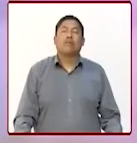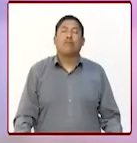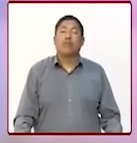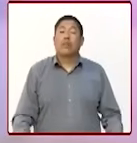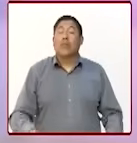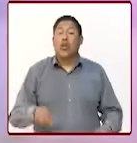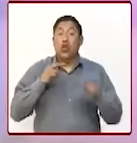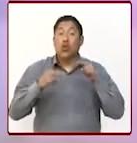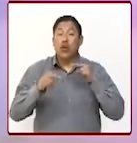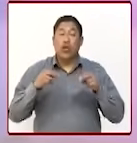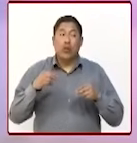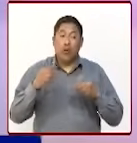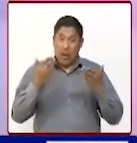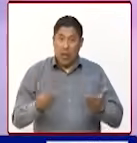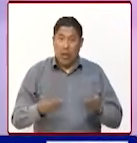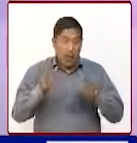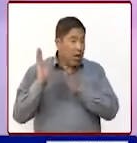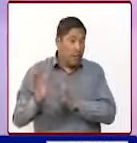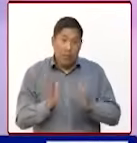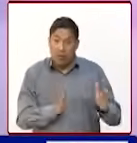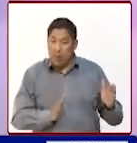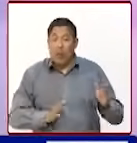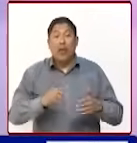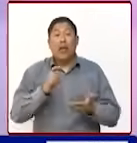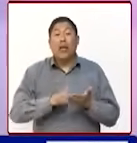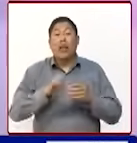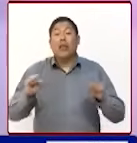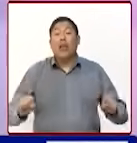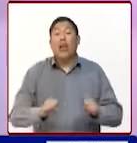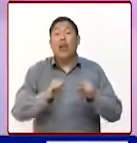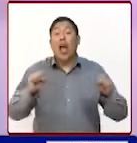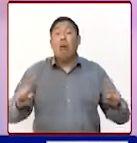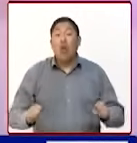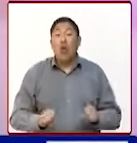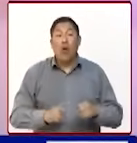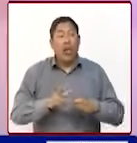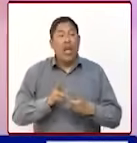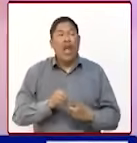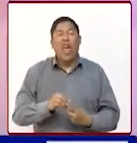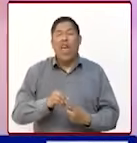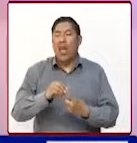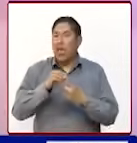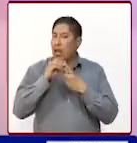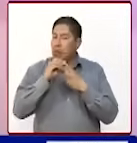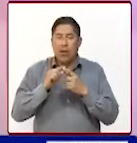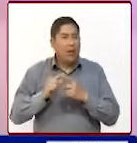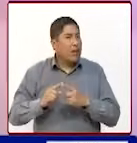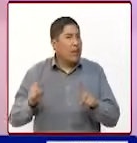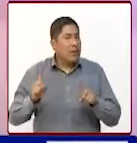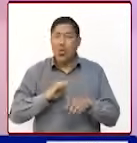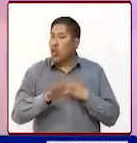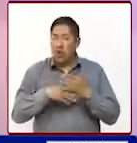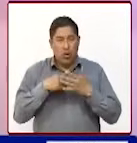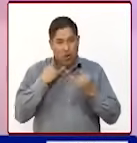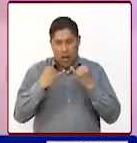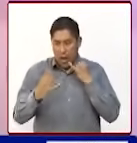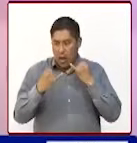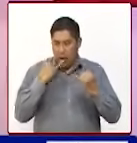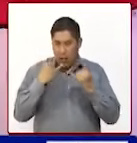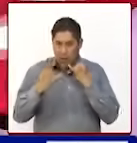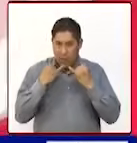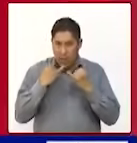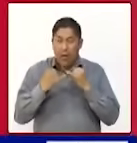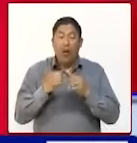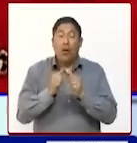Como Noticieros al Día estamos preparados para llevarles este sábado una programación especial diferente para darle toda la información que usted requiere